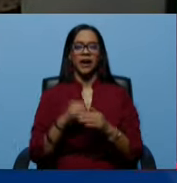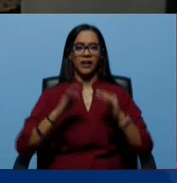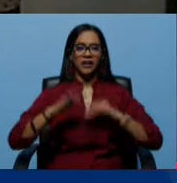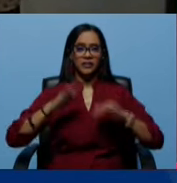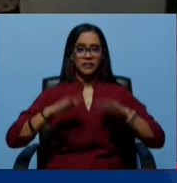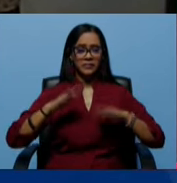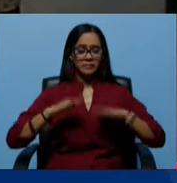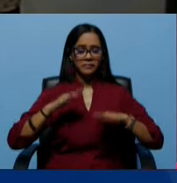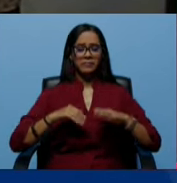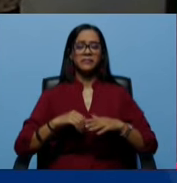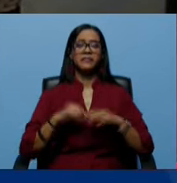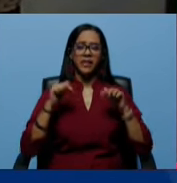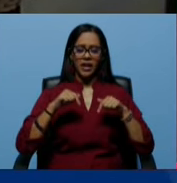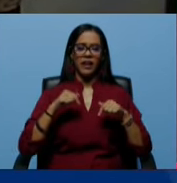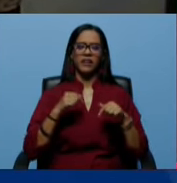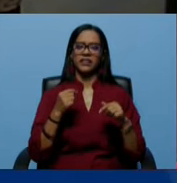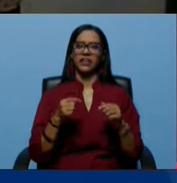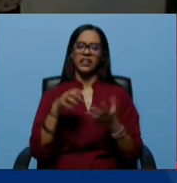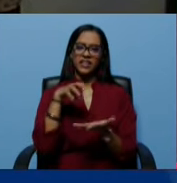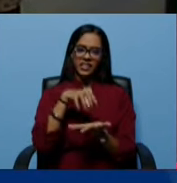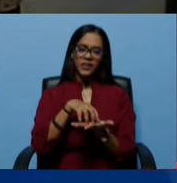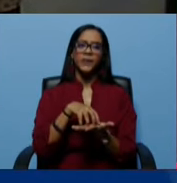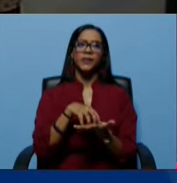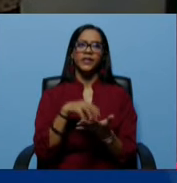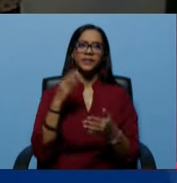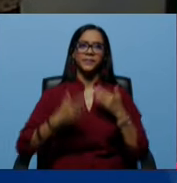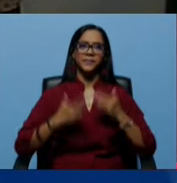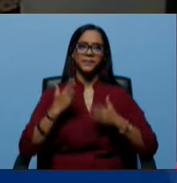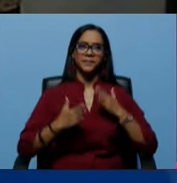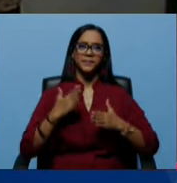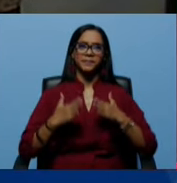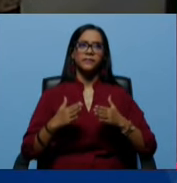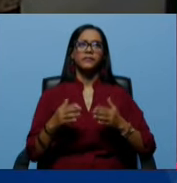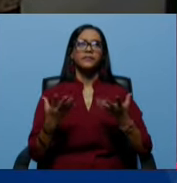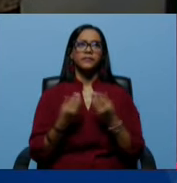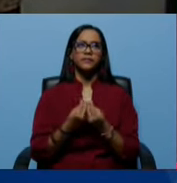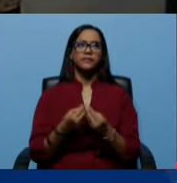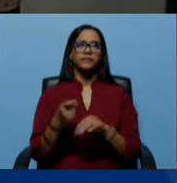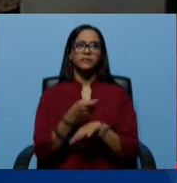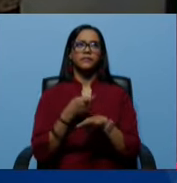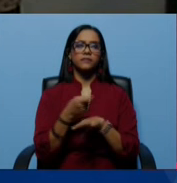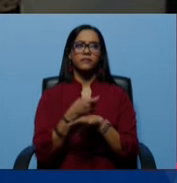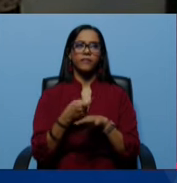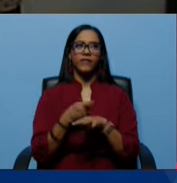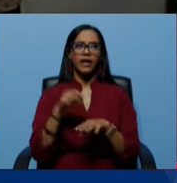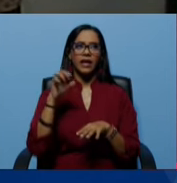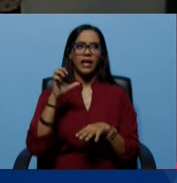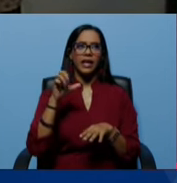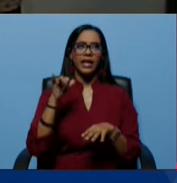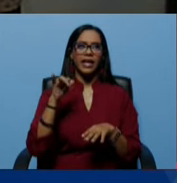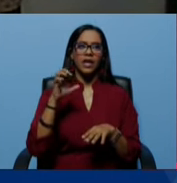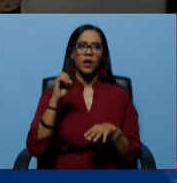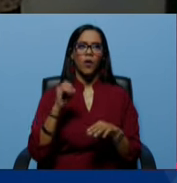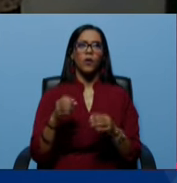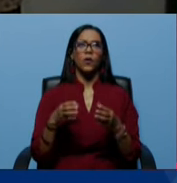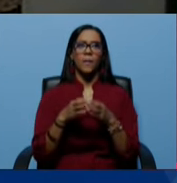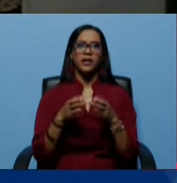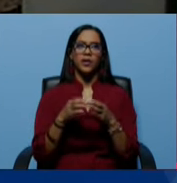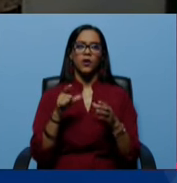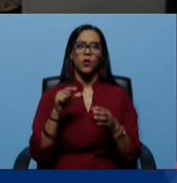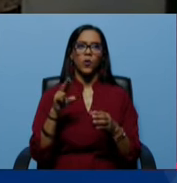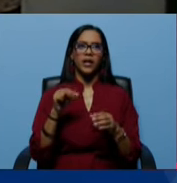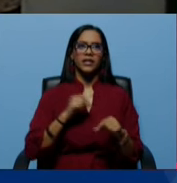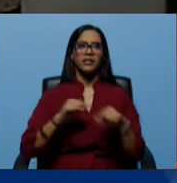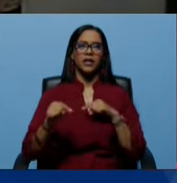Barlovento, en este gran meganúcleo de robótica. Me acompaña el compañero gobernador Elio Serrano, el compañero Luis, director